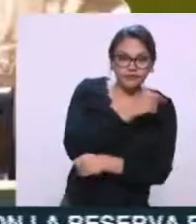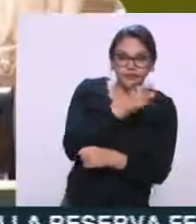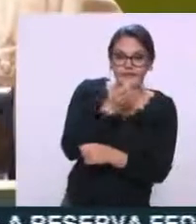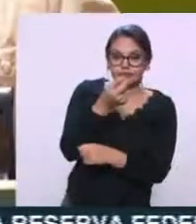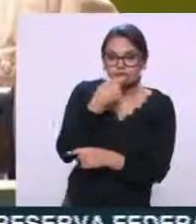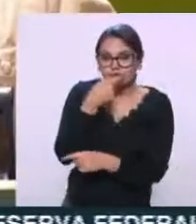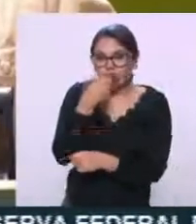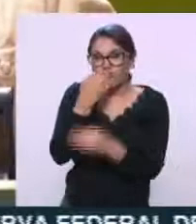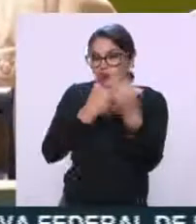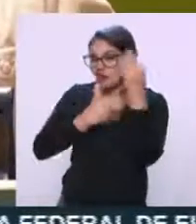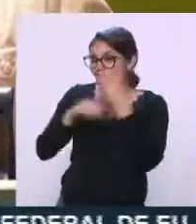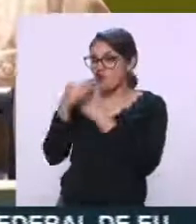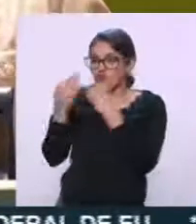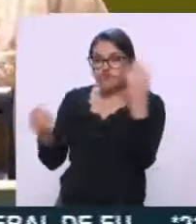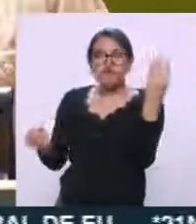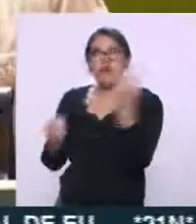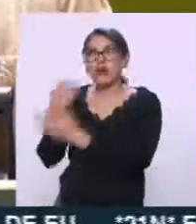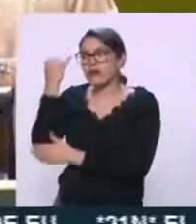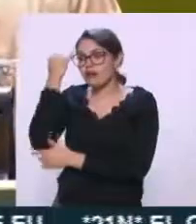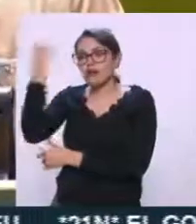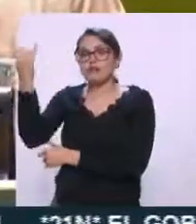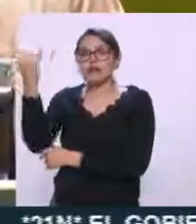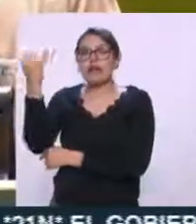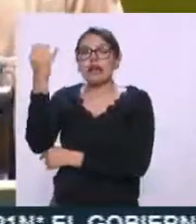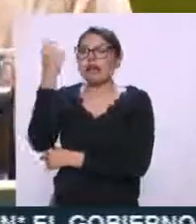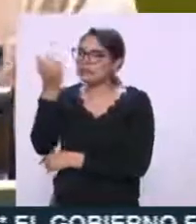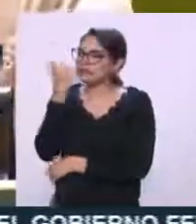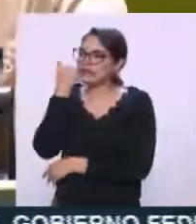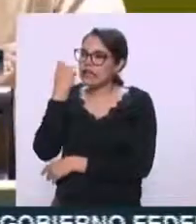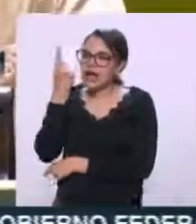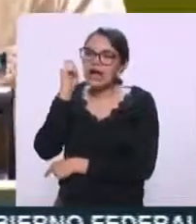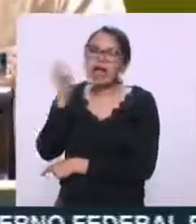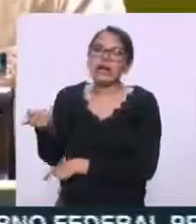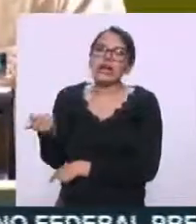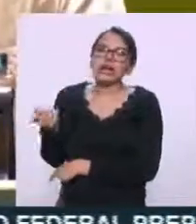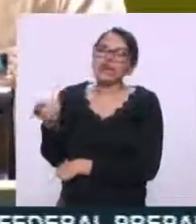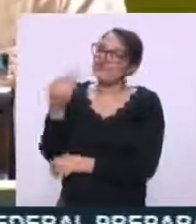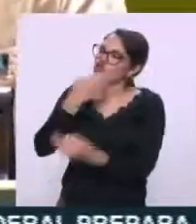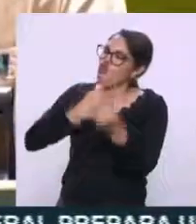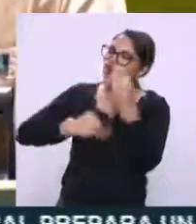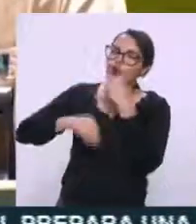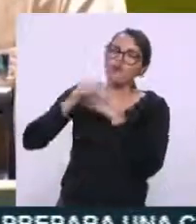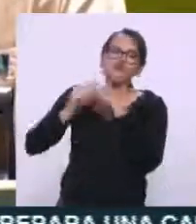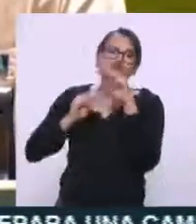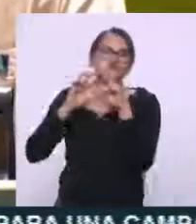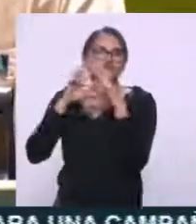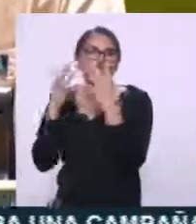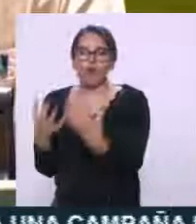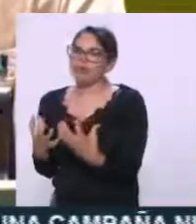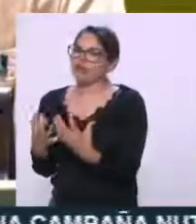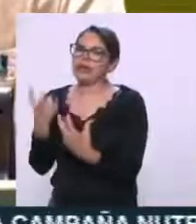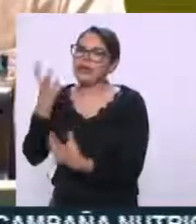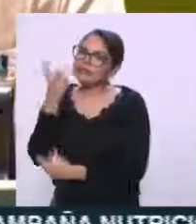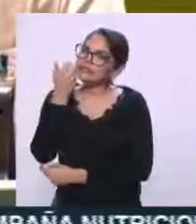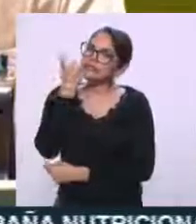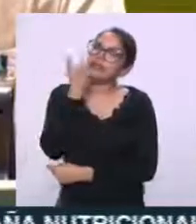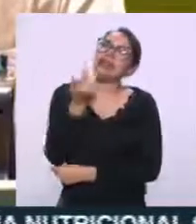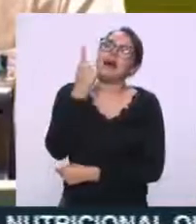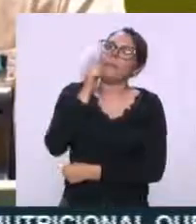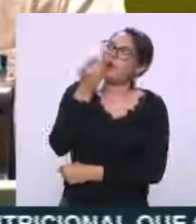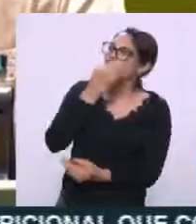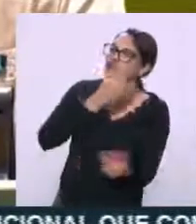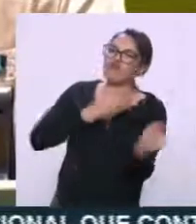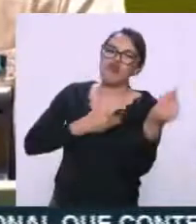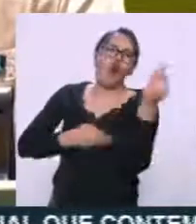el COVID-19 sean de acceso absolutamente universal en todas partes del mundo, y